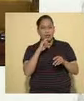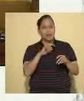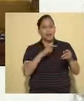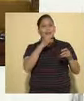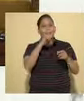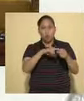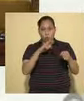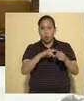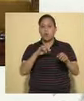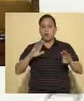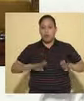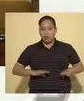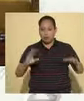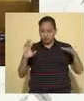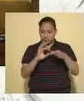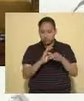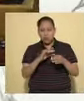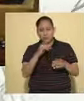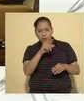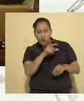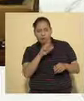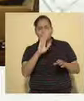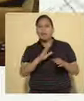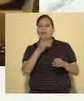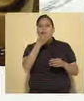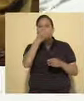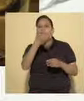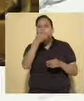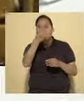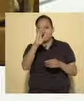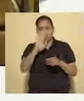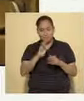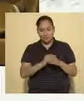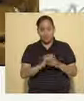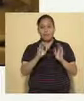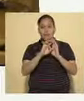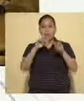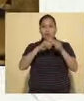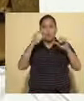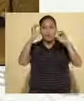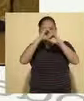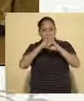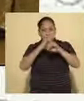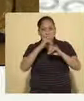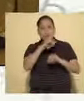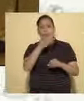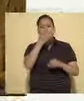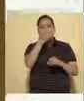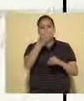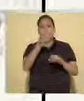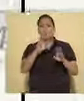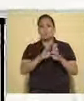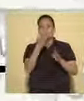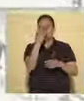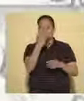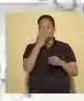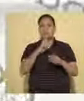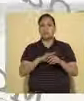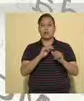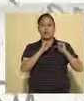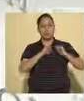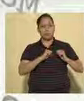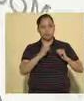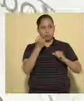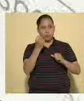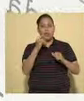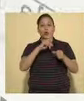cada color sí está comunicando constantemente. Nos dice que los colores oscuros van a comunicar más como seriedad, más autoridad,